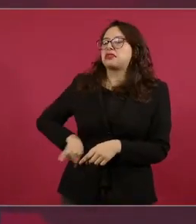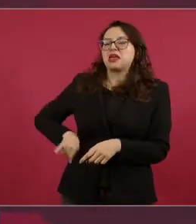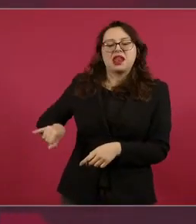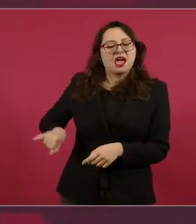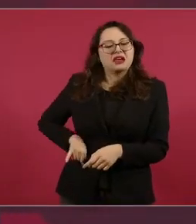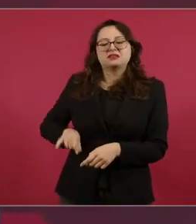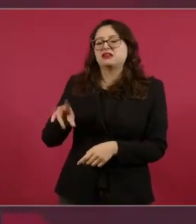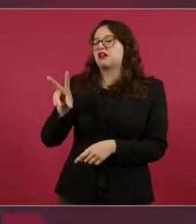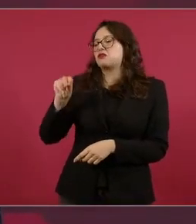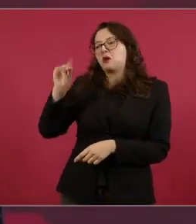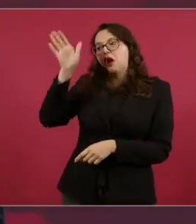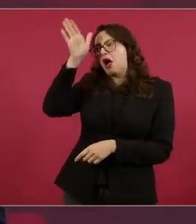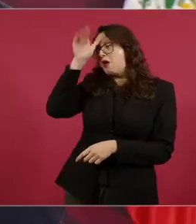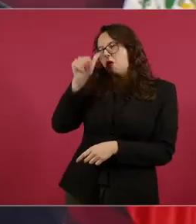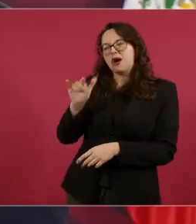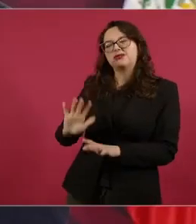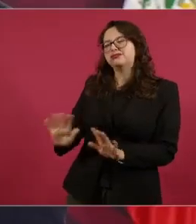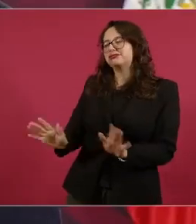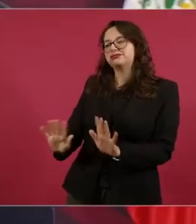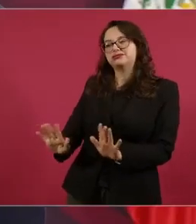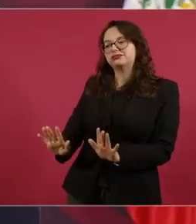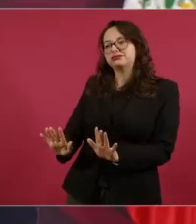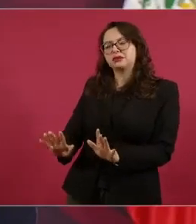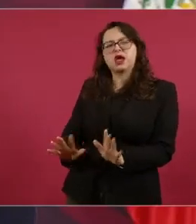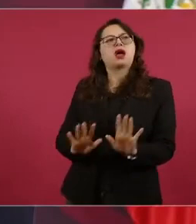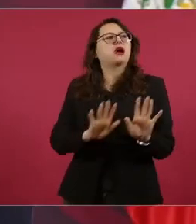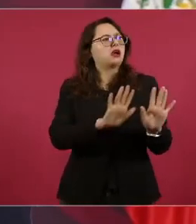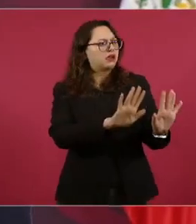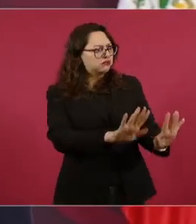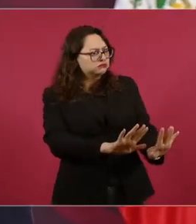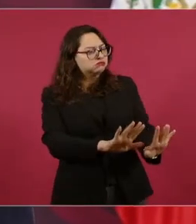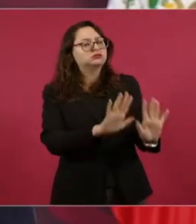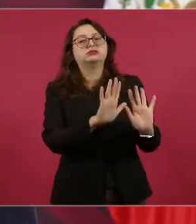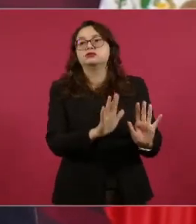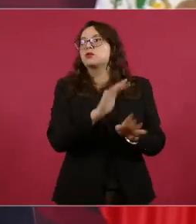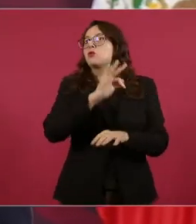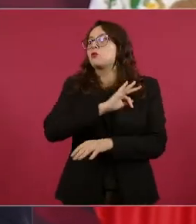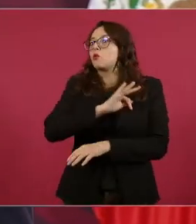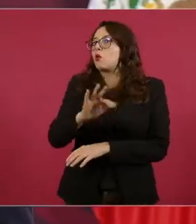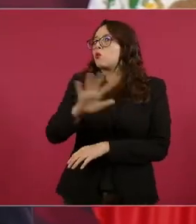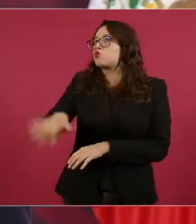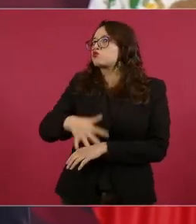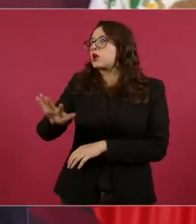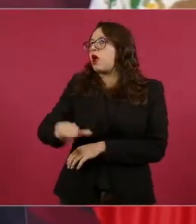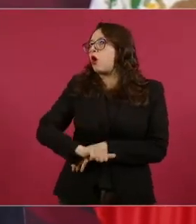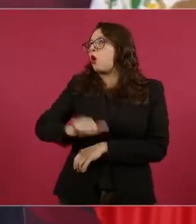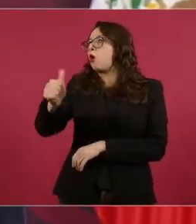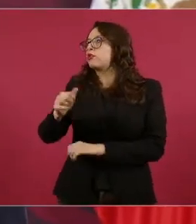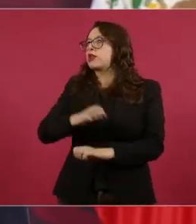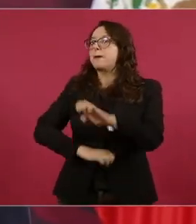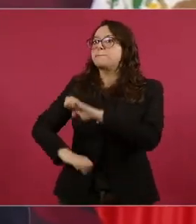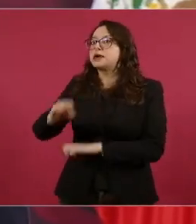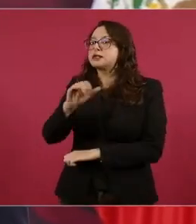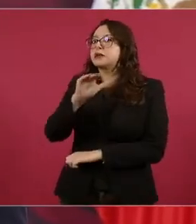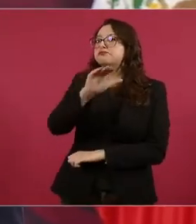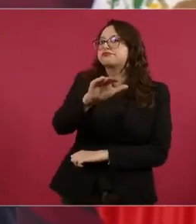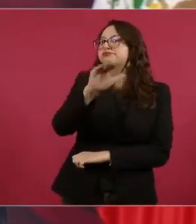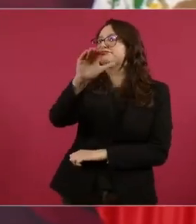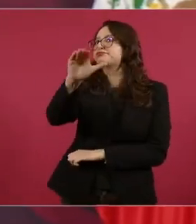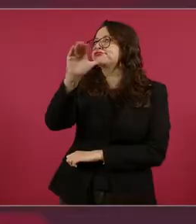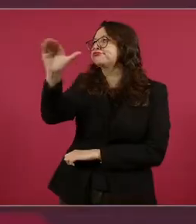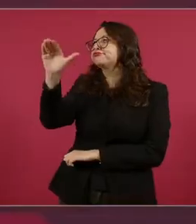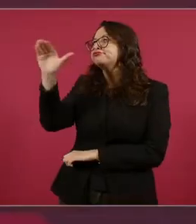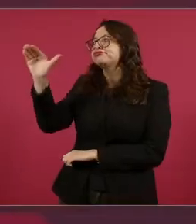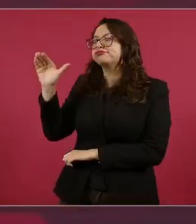acuerdo el estado puede concesionar a otras empresas o puede